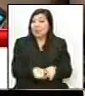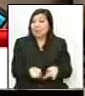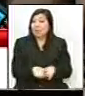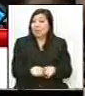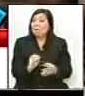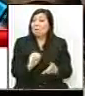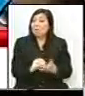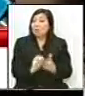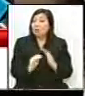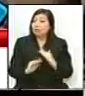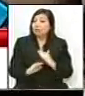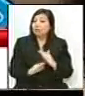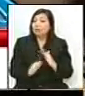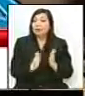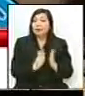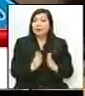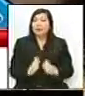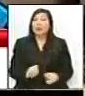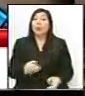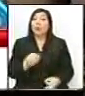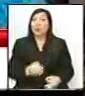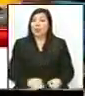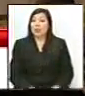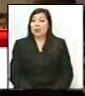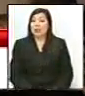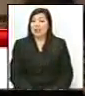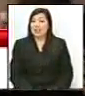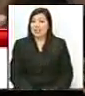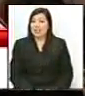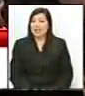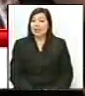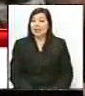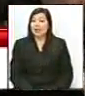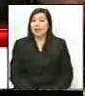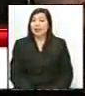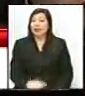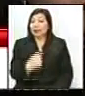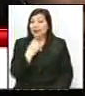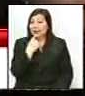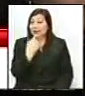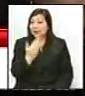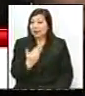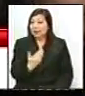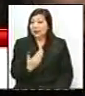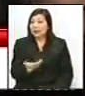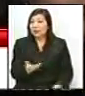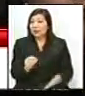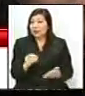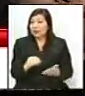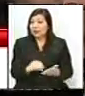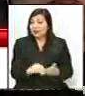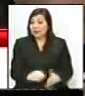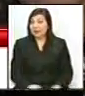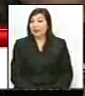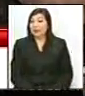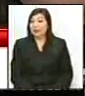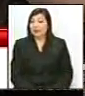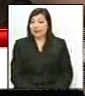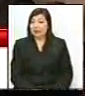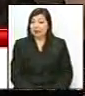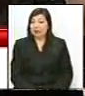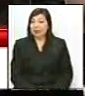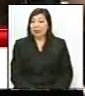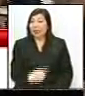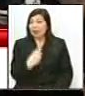más consolidado a nivel de argumentos jurídicos, ¿no? ¿Y esa posición reflexiva debe ser que el señor Inostroza sea incluido en ese delito de